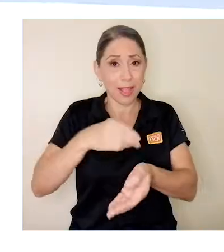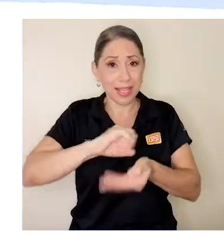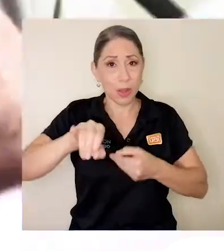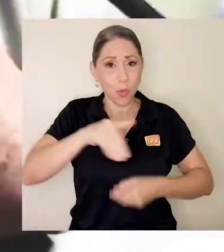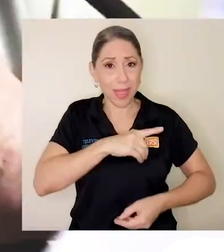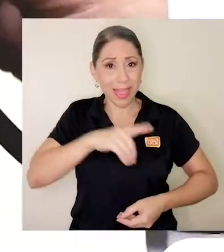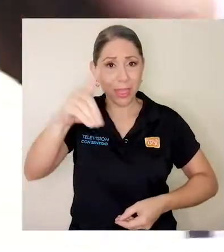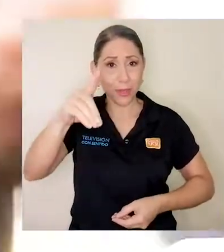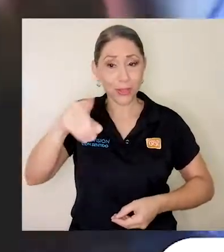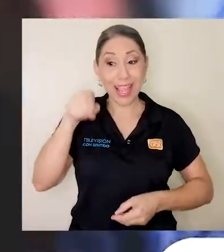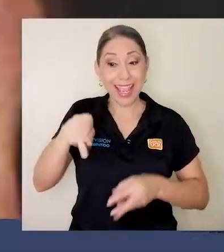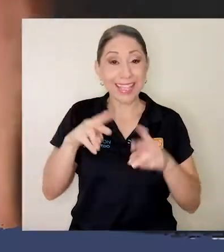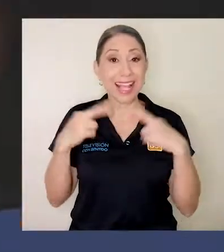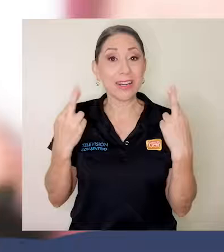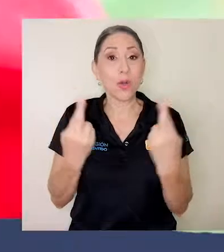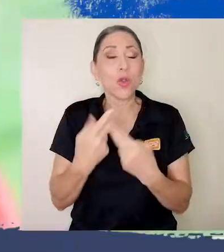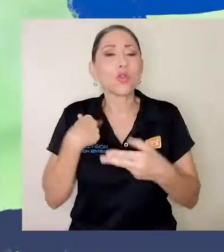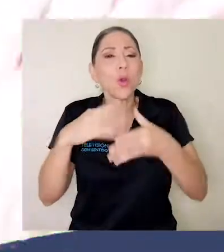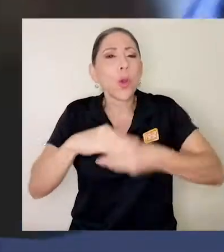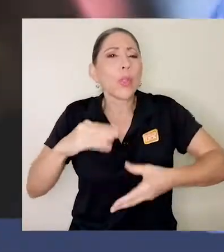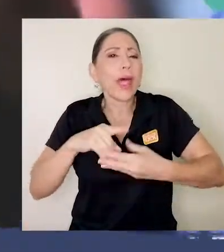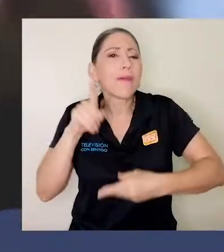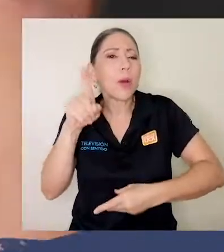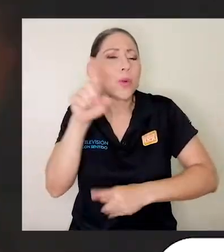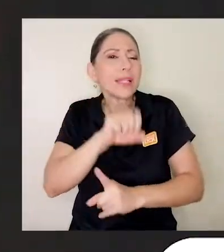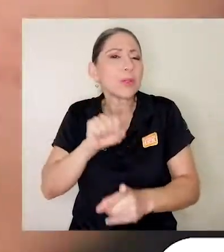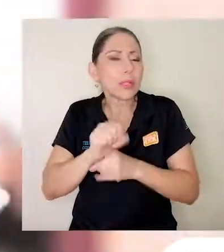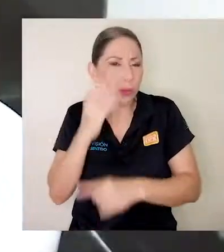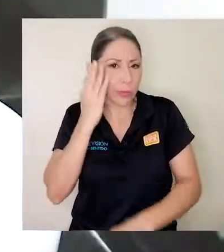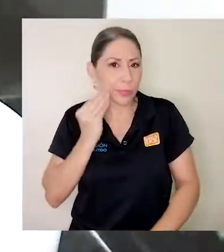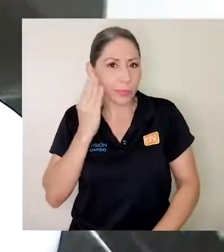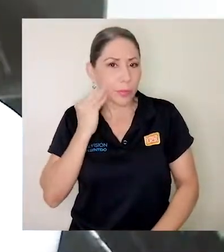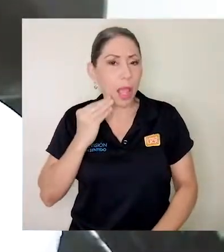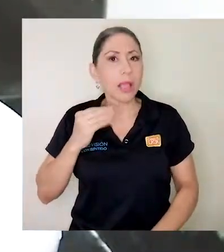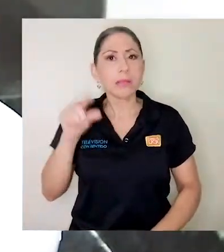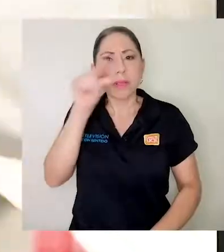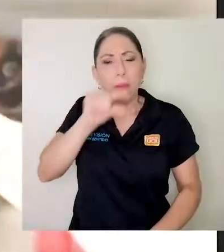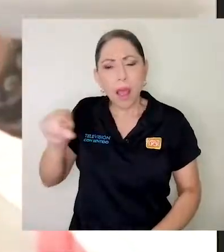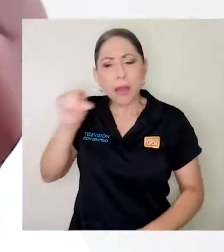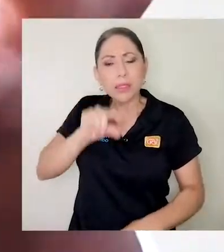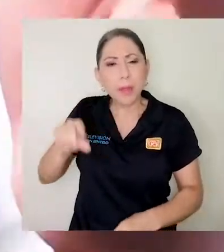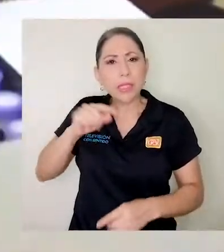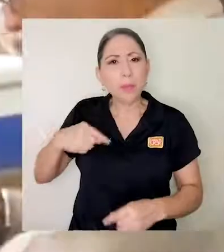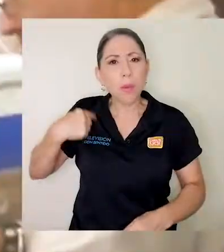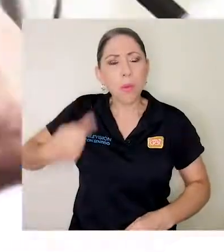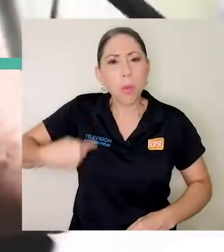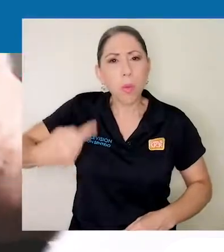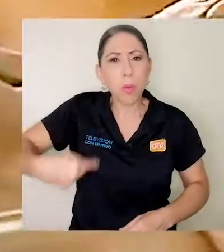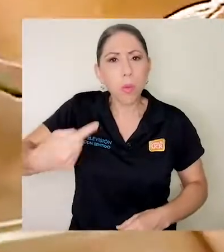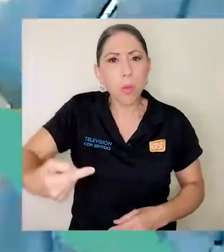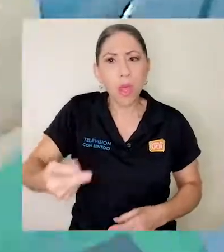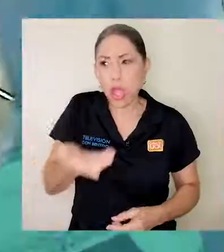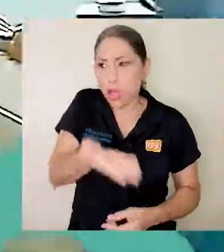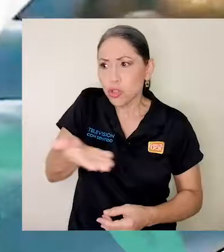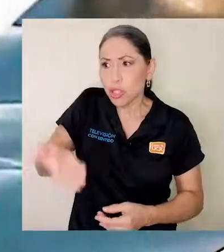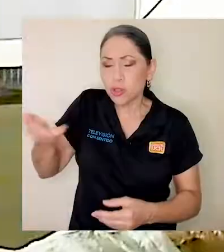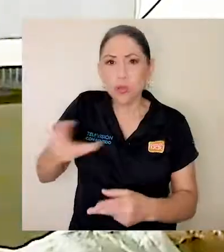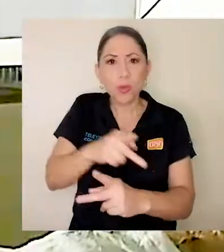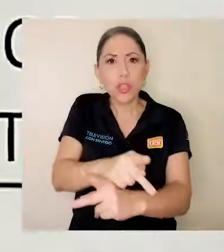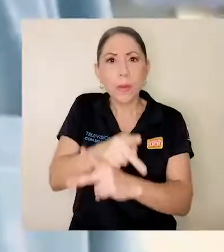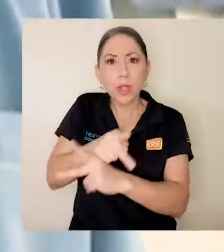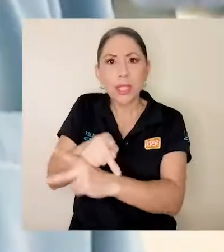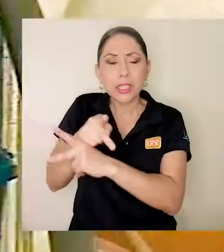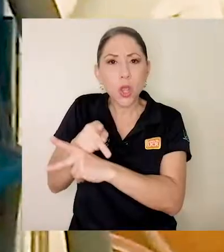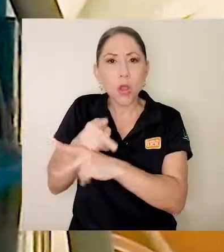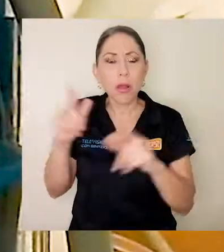contaba en esa reunión la anécdota de que conforme pasaron las semanas, los insumos y los equipos de protección